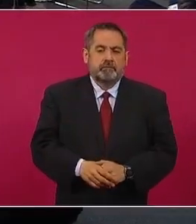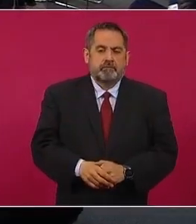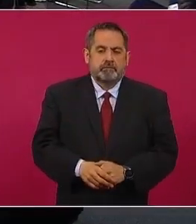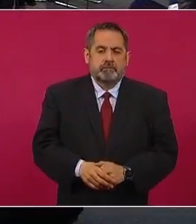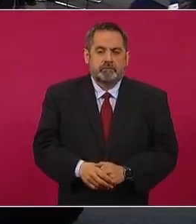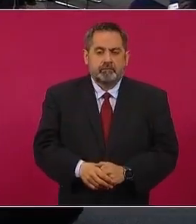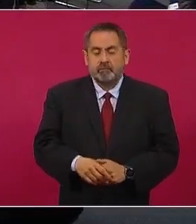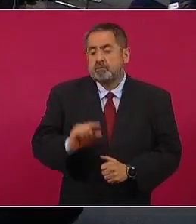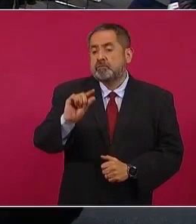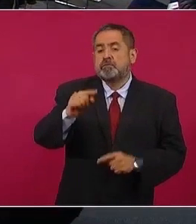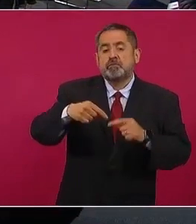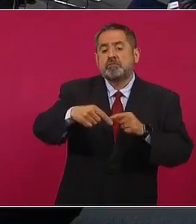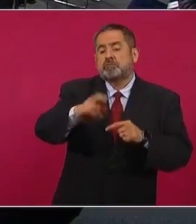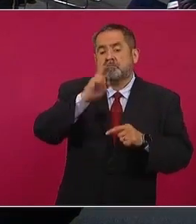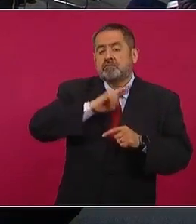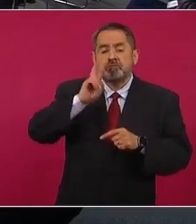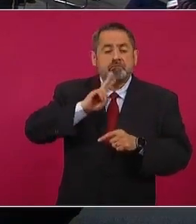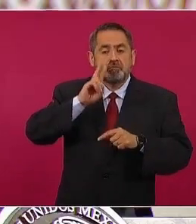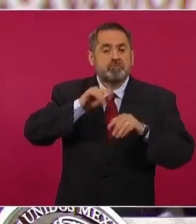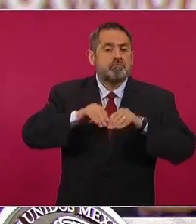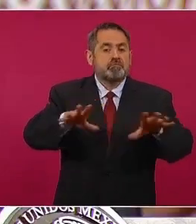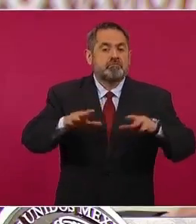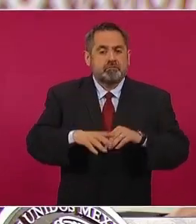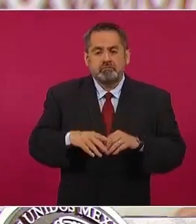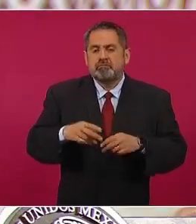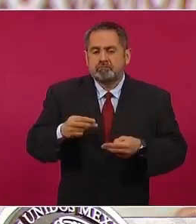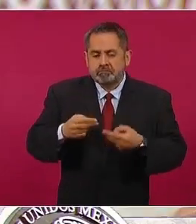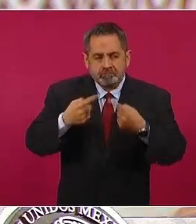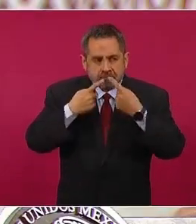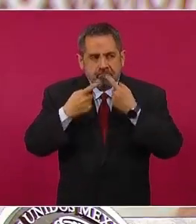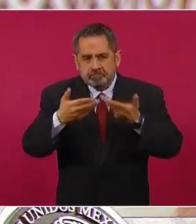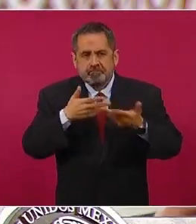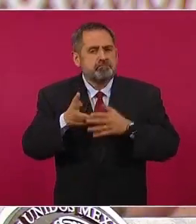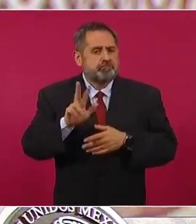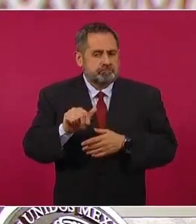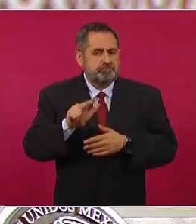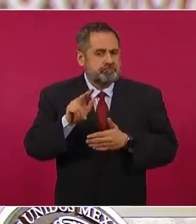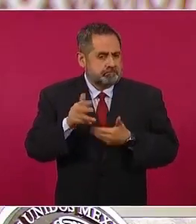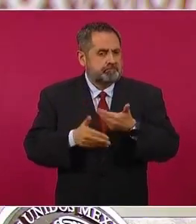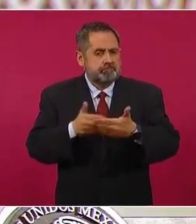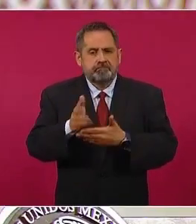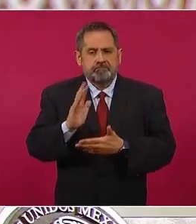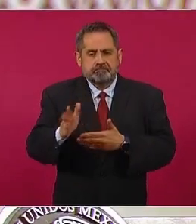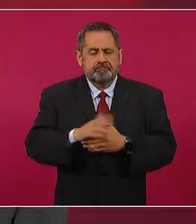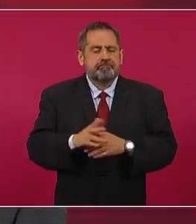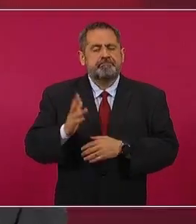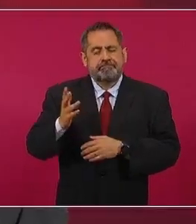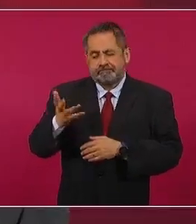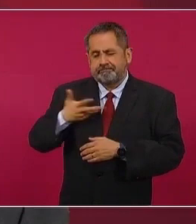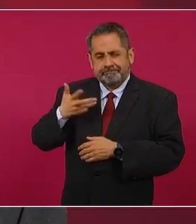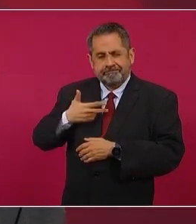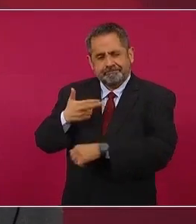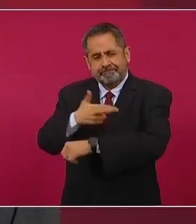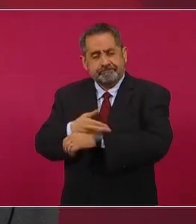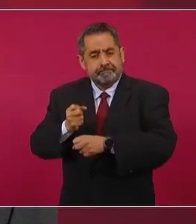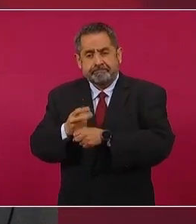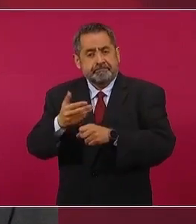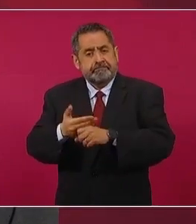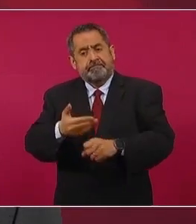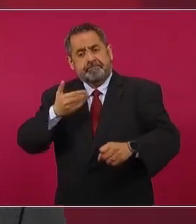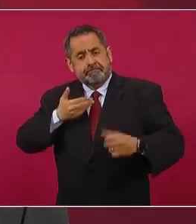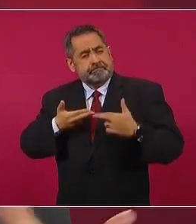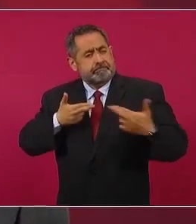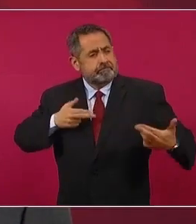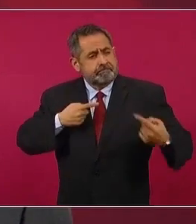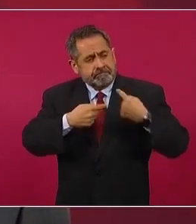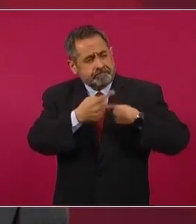Muy pronto, esto ya la negociación está en curso avanzado, tuvimos un esquema muy temprano de